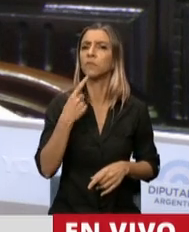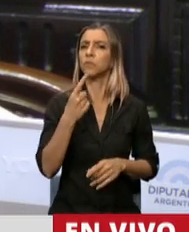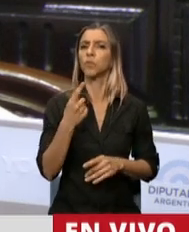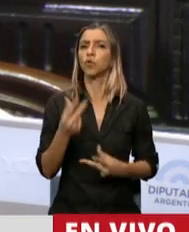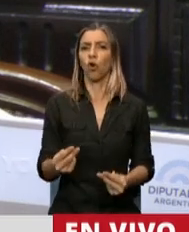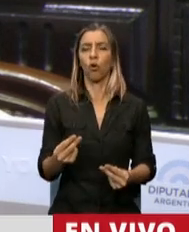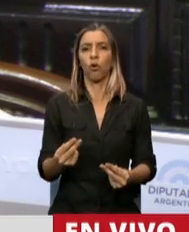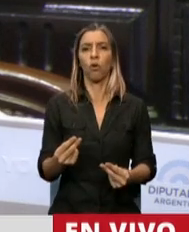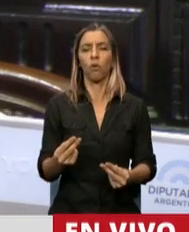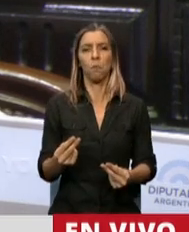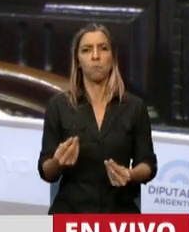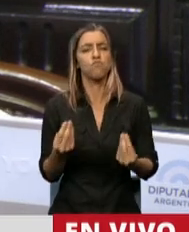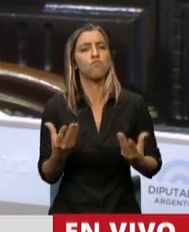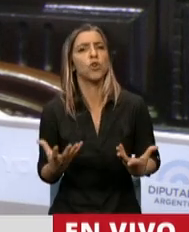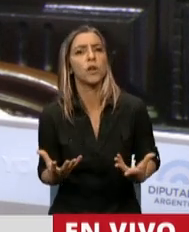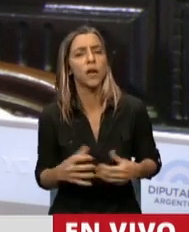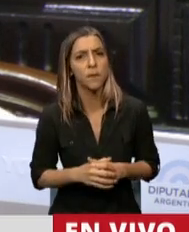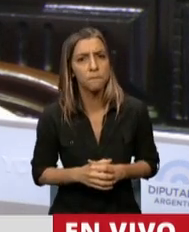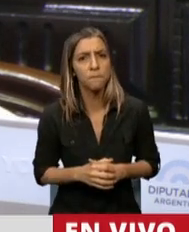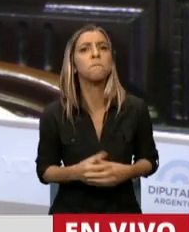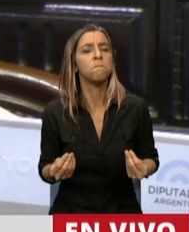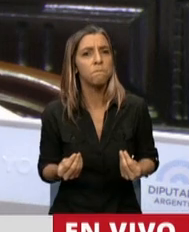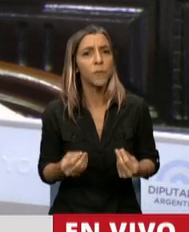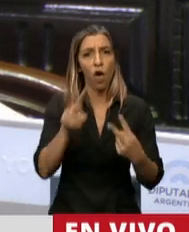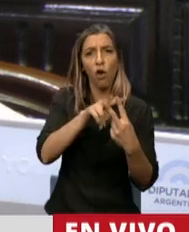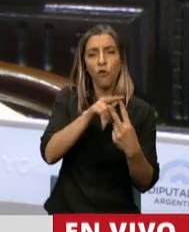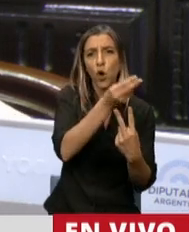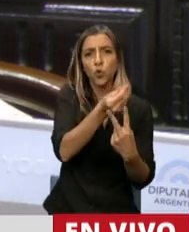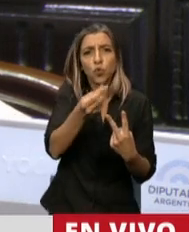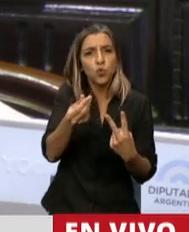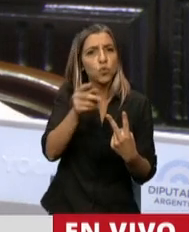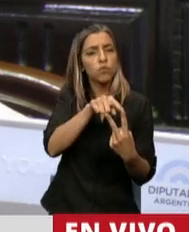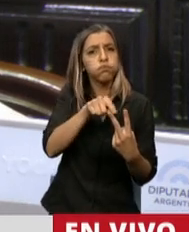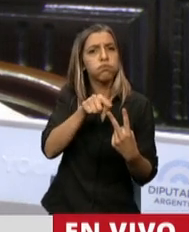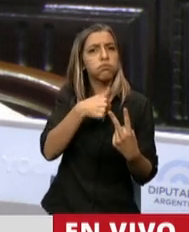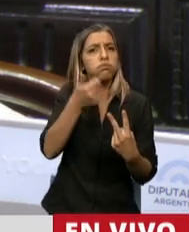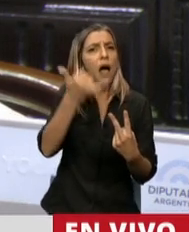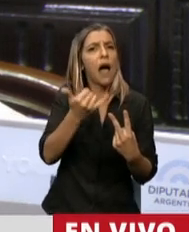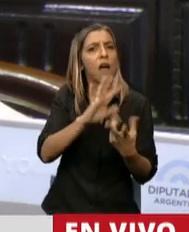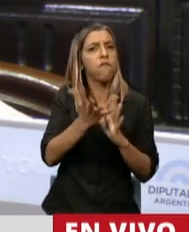argentino esas alternativas para minimizar los daños del virus.